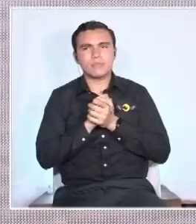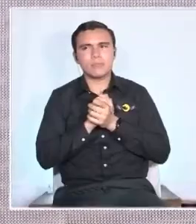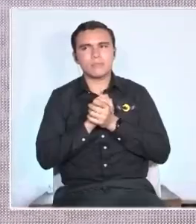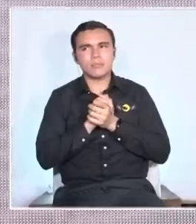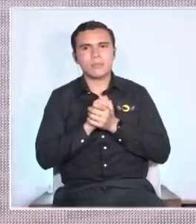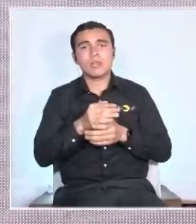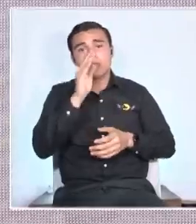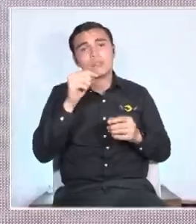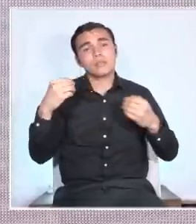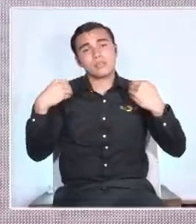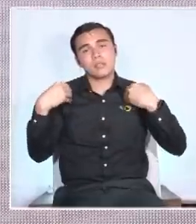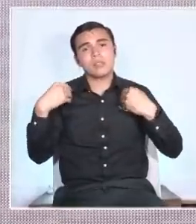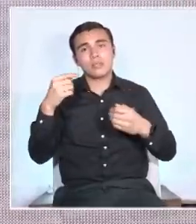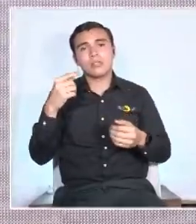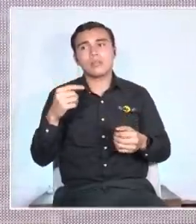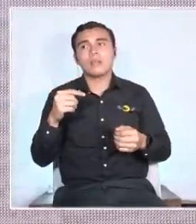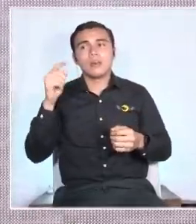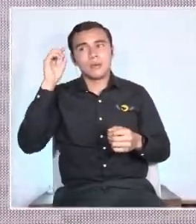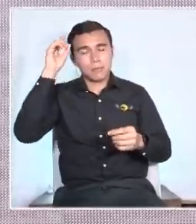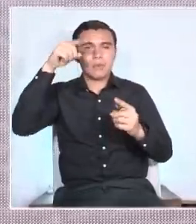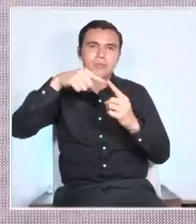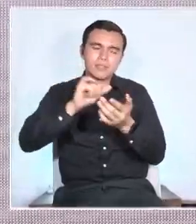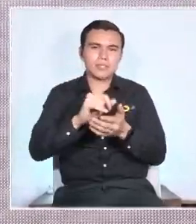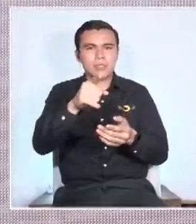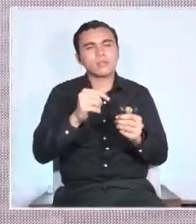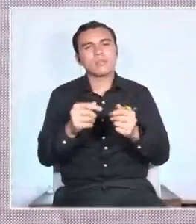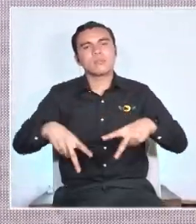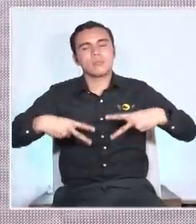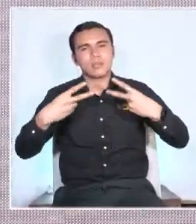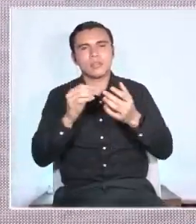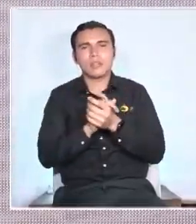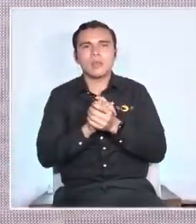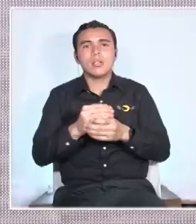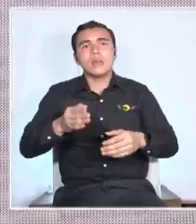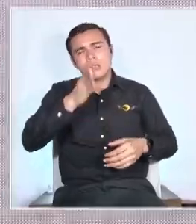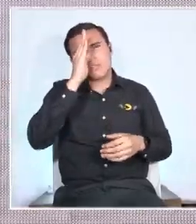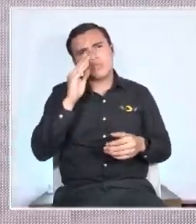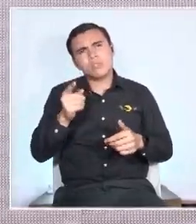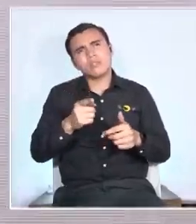Dios tiene un propósito con todo aquello, aleluya, que pasa en tu vida. Y